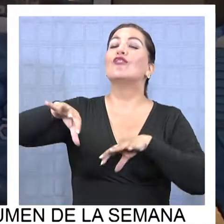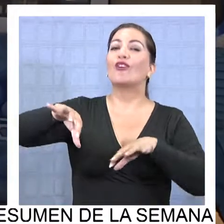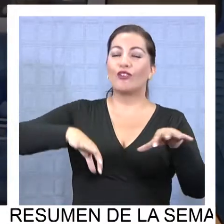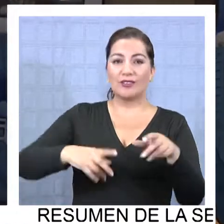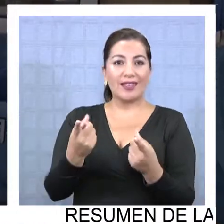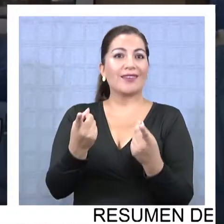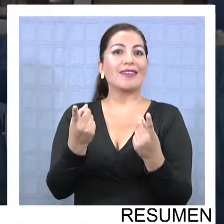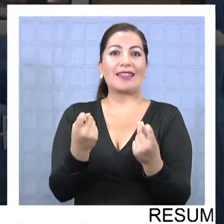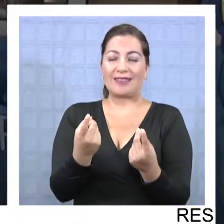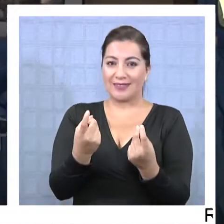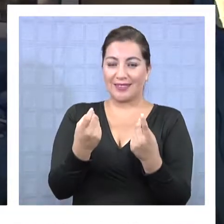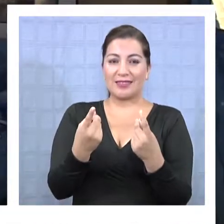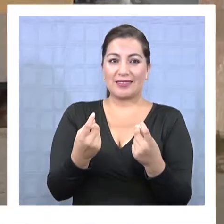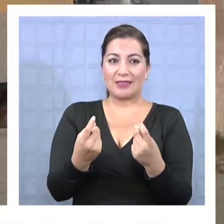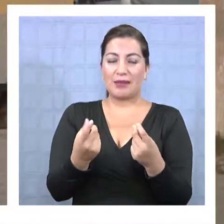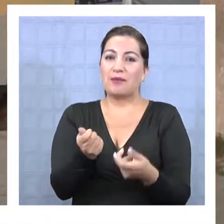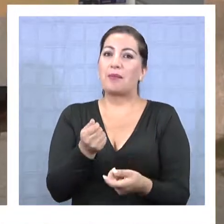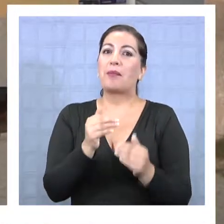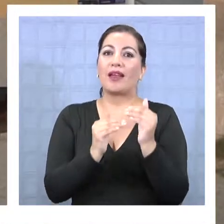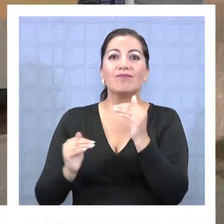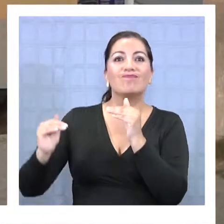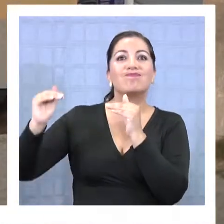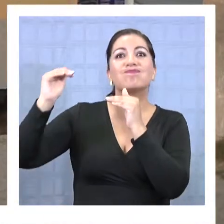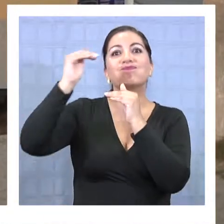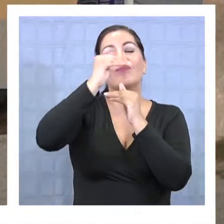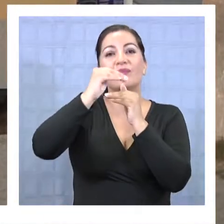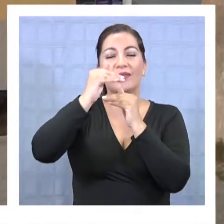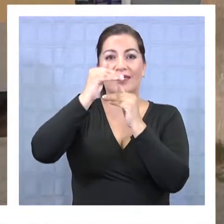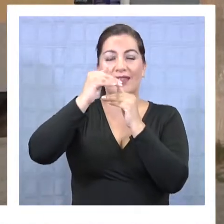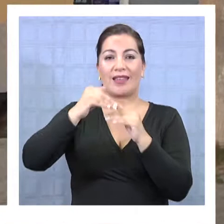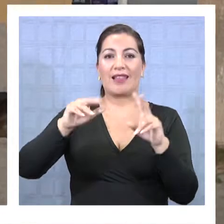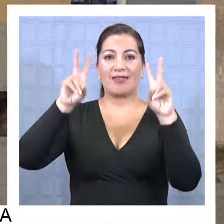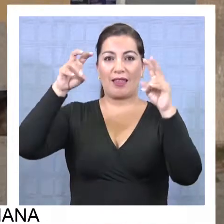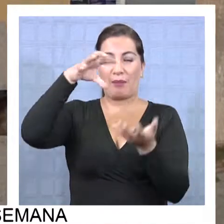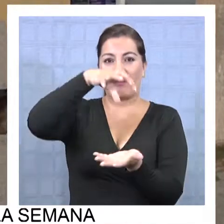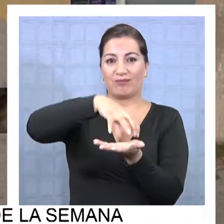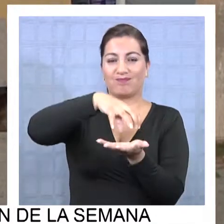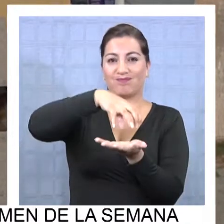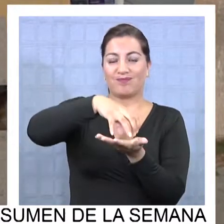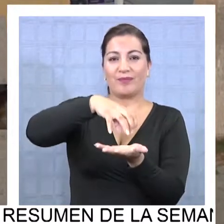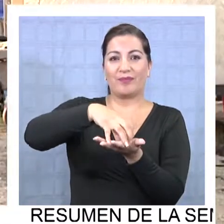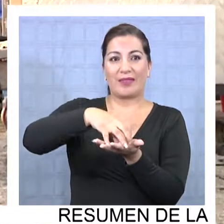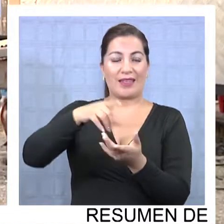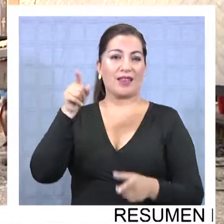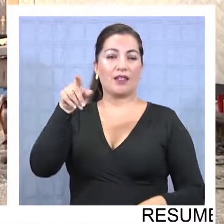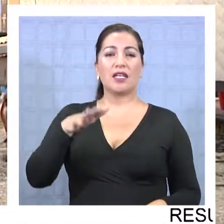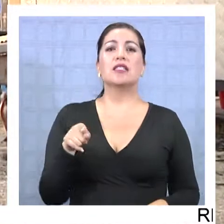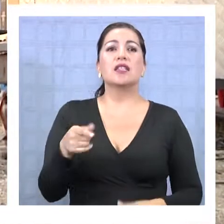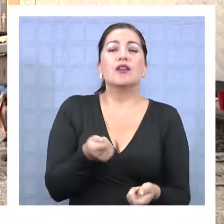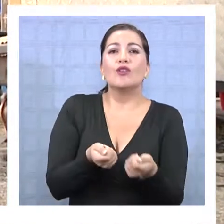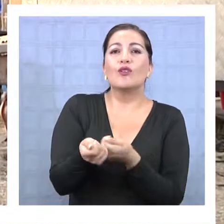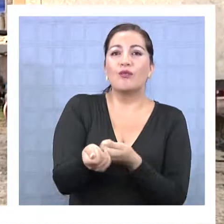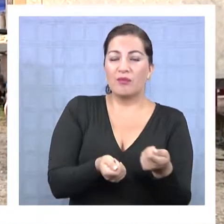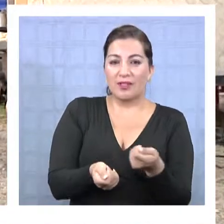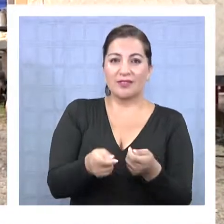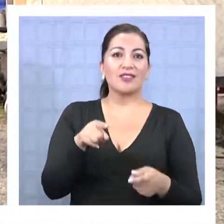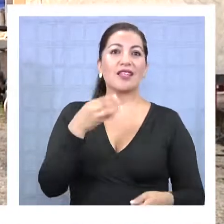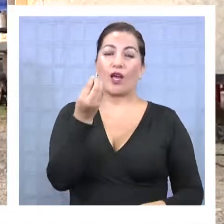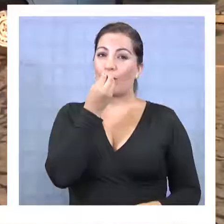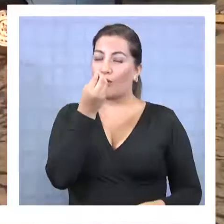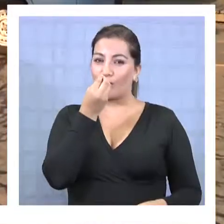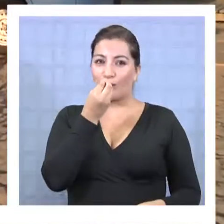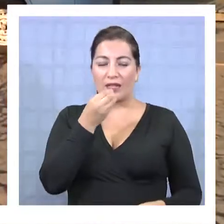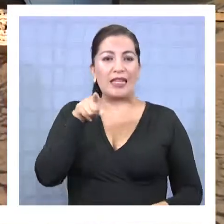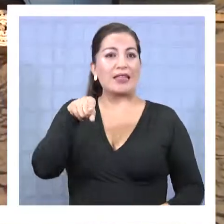infraestructura necesaria para estar al nivel de los grandes polos turísticos del continente. El comercio y los carros ambulantes de